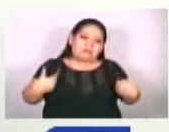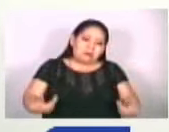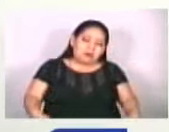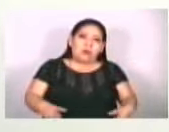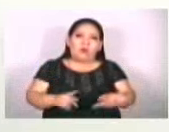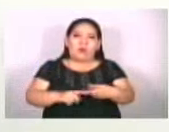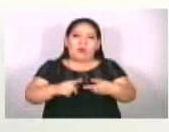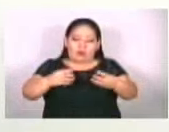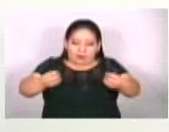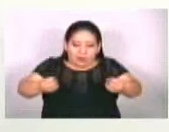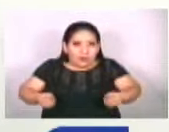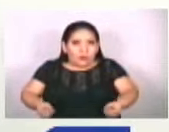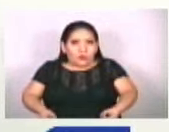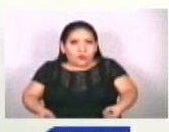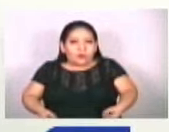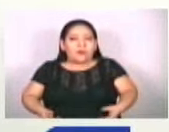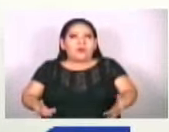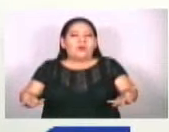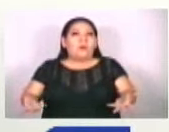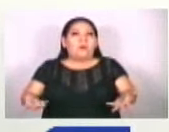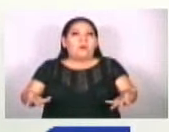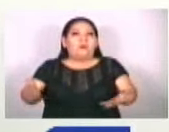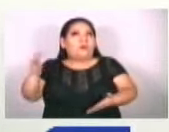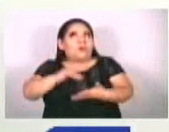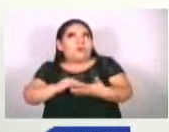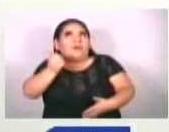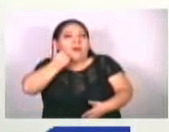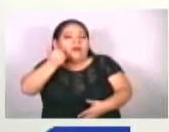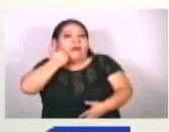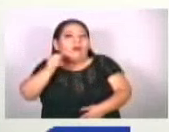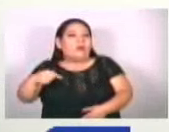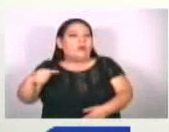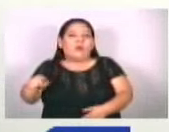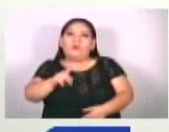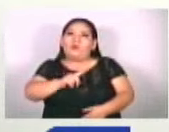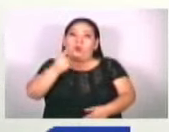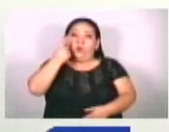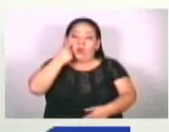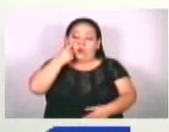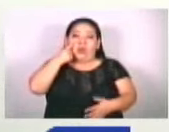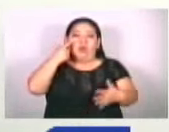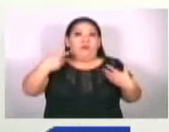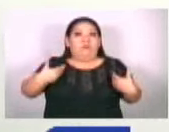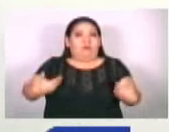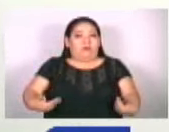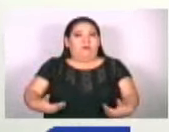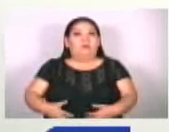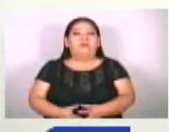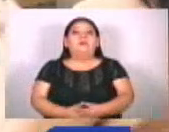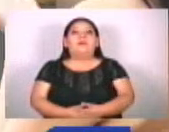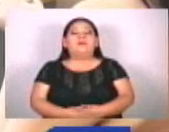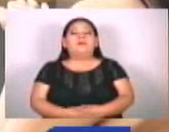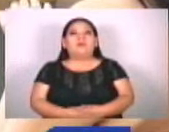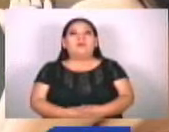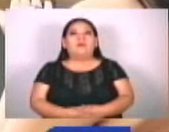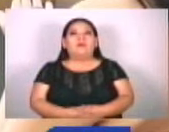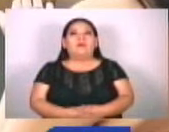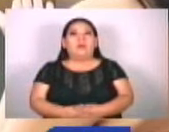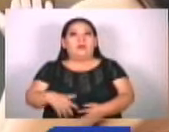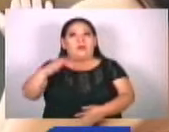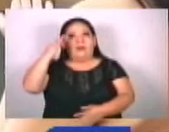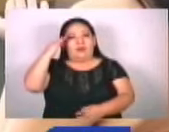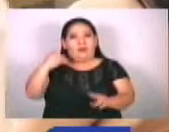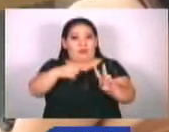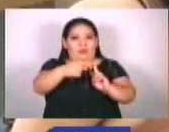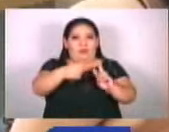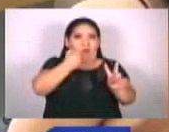el útero, en cuándo va a regresar la menstruación, sino que también el cuidado de la parte emocional es bien importante. Esta joven pareja